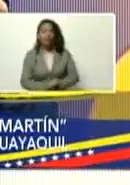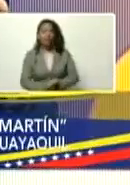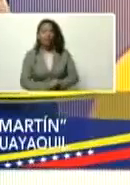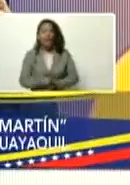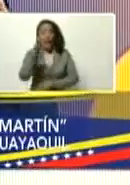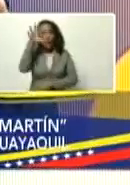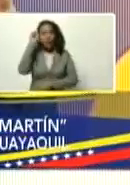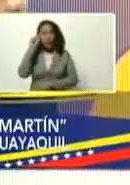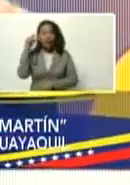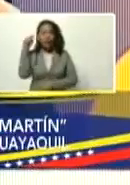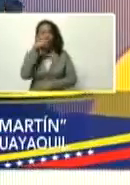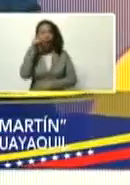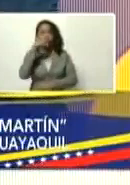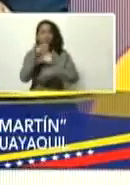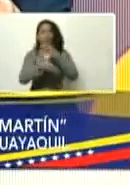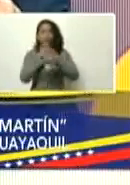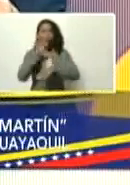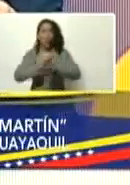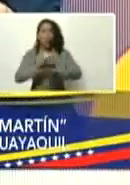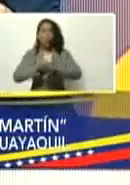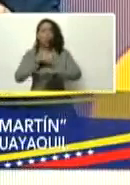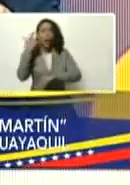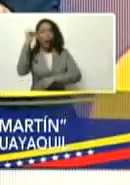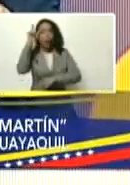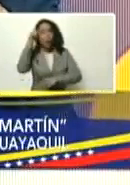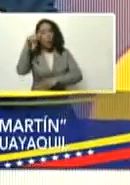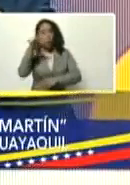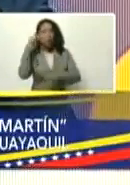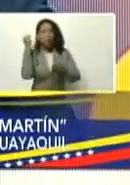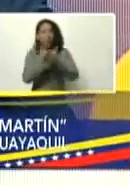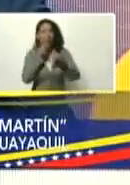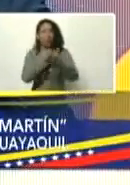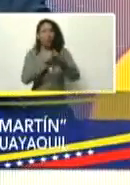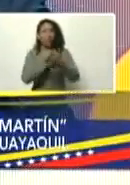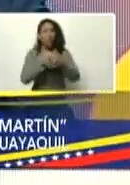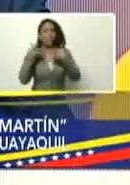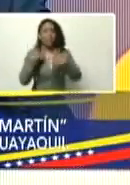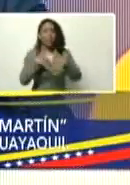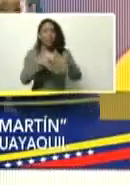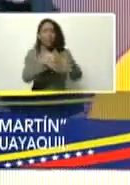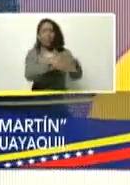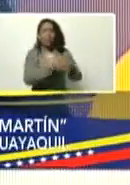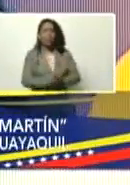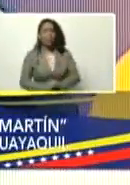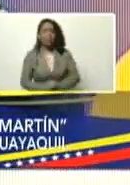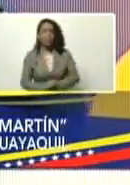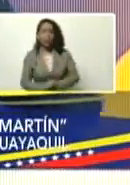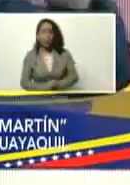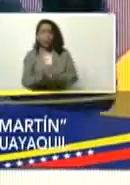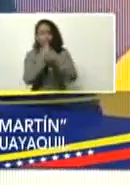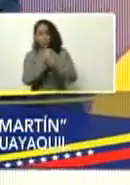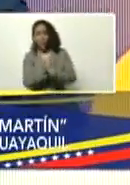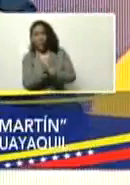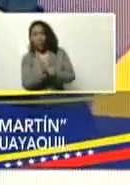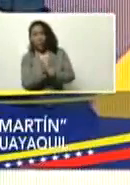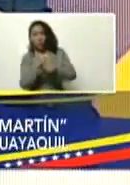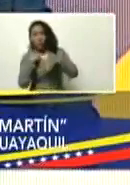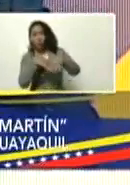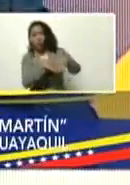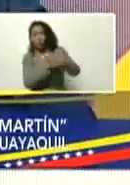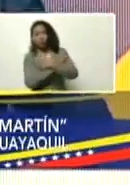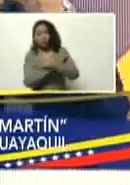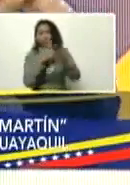comprender que eso se hizo porque había un pueblo luchando, el ejército, esperando al ejército, colaborando